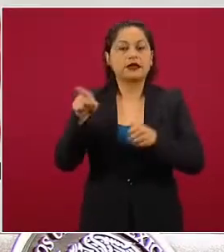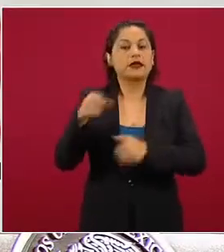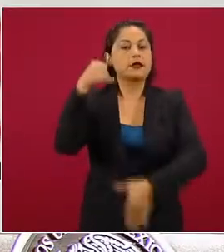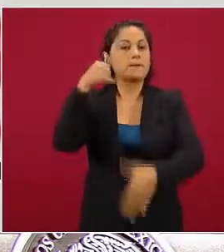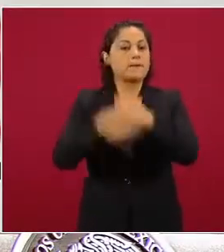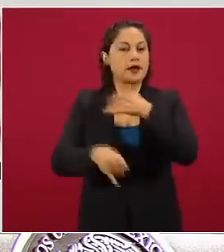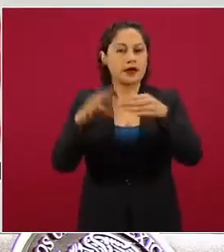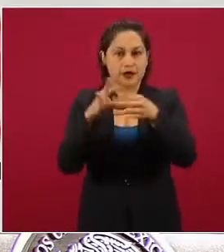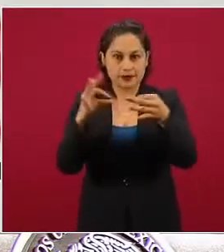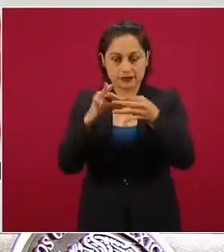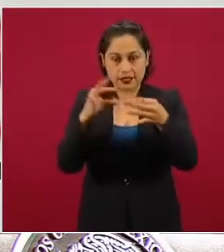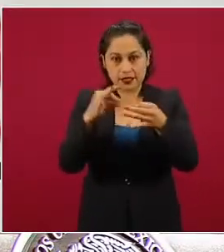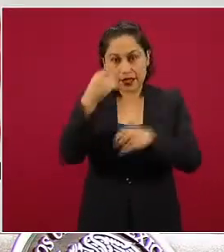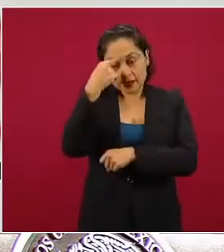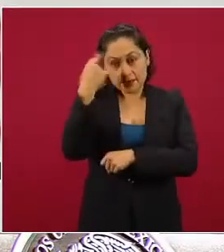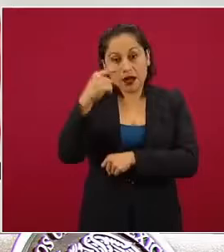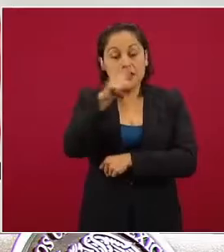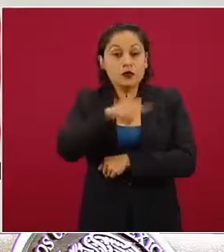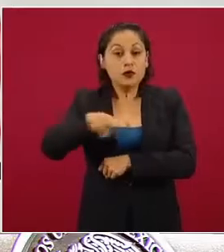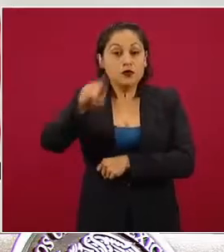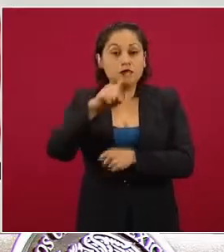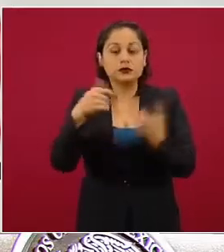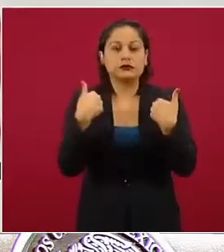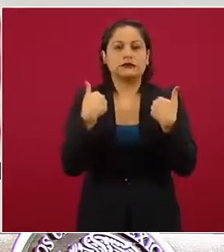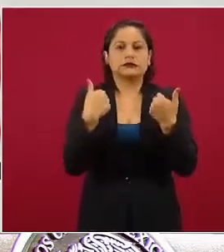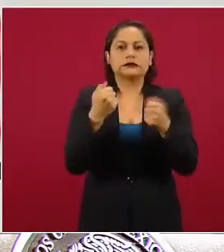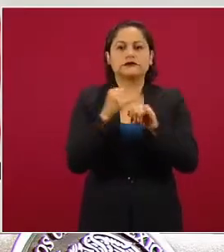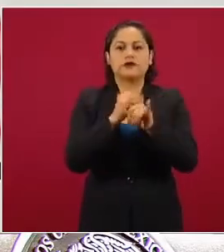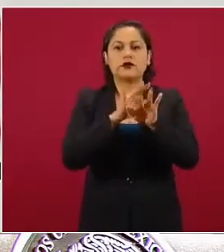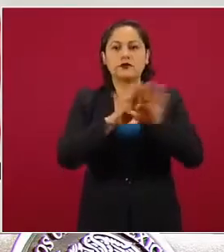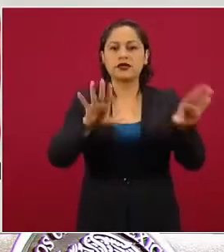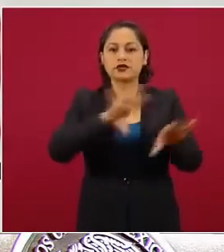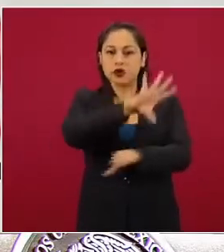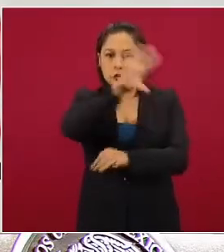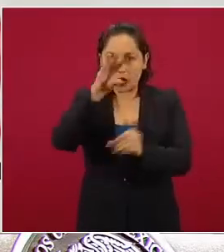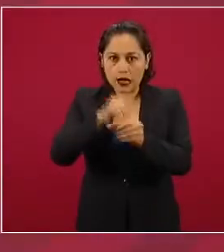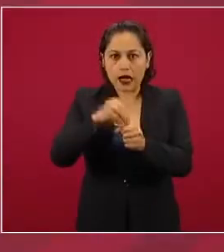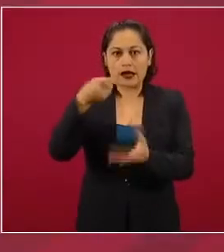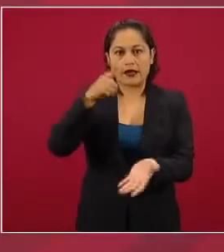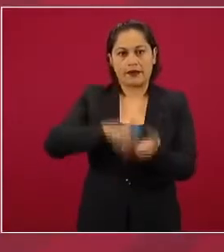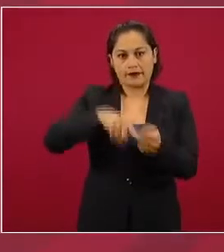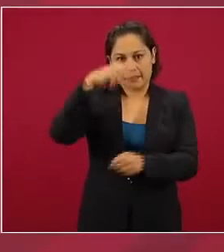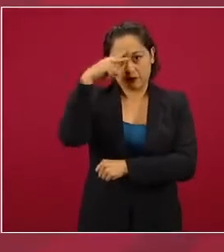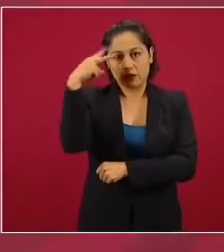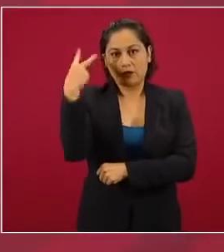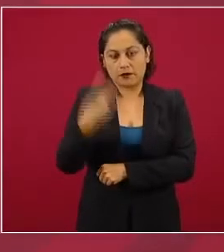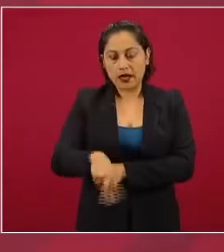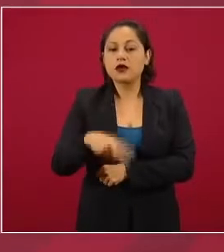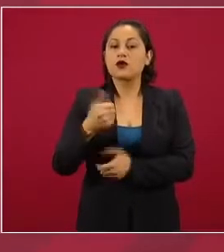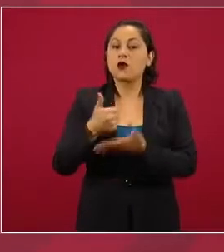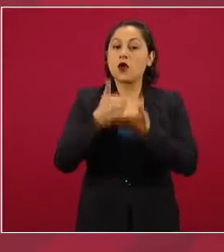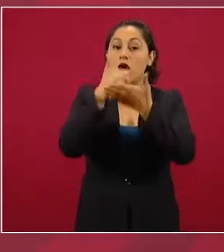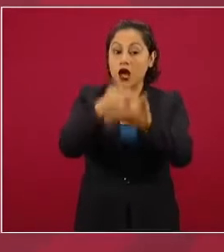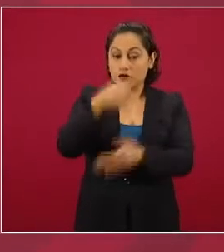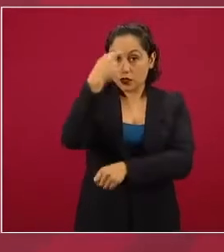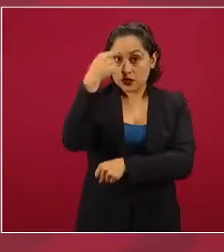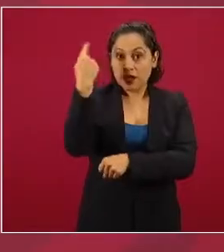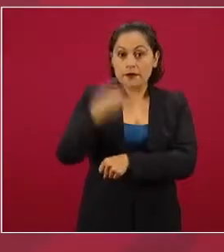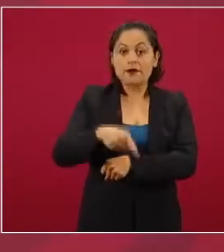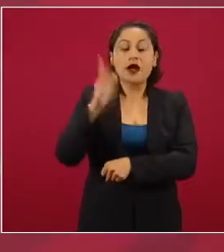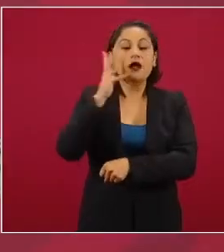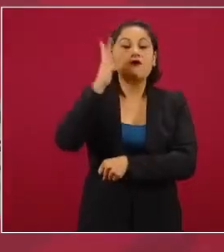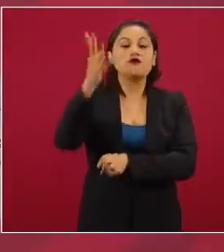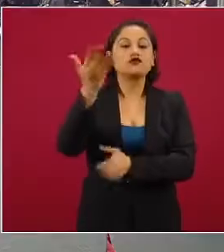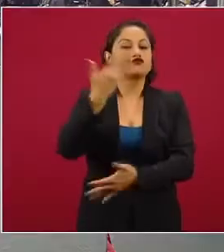una visión actualizada de lo que está en nuestro país siendo superada y desde luego con los cuidados requeridos.